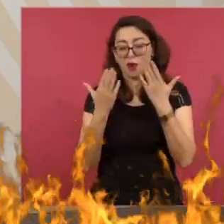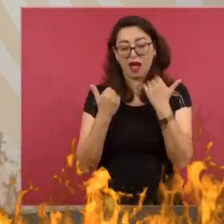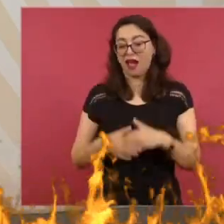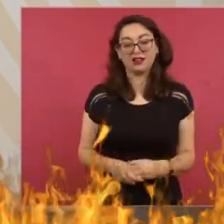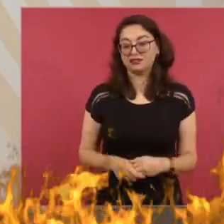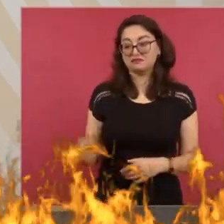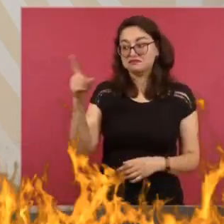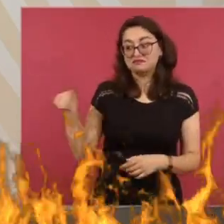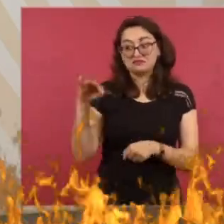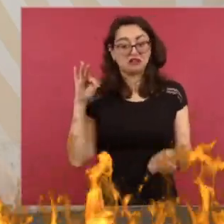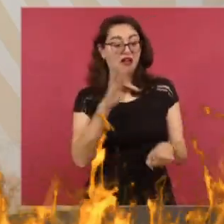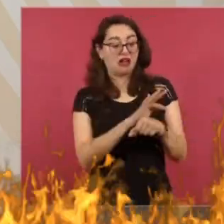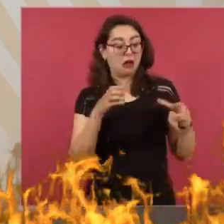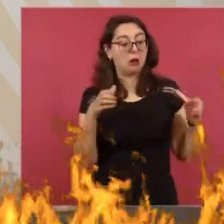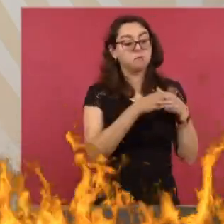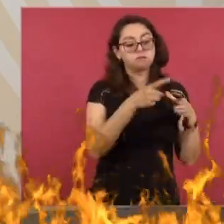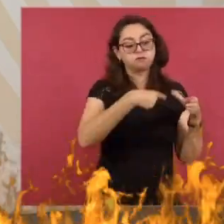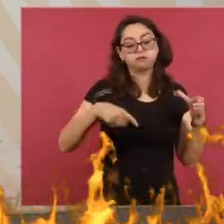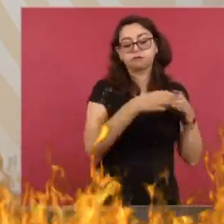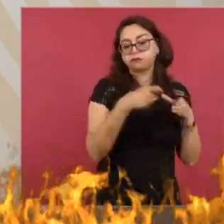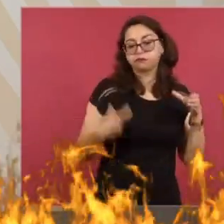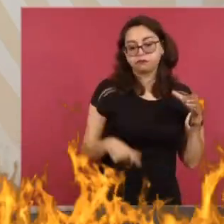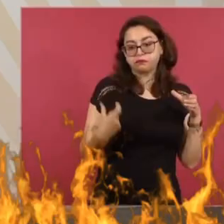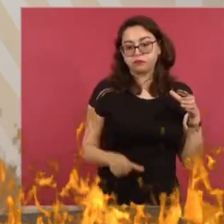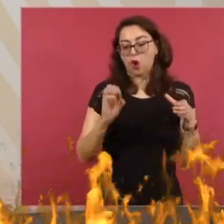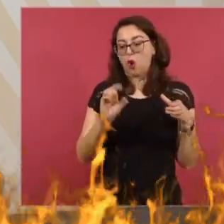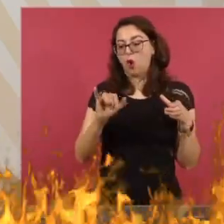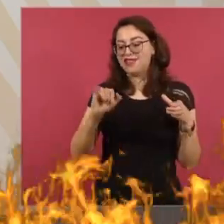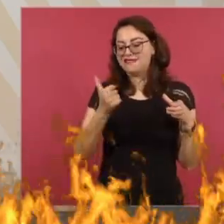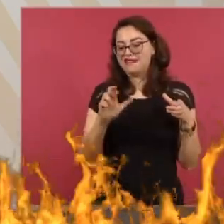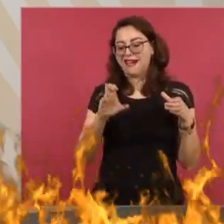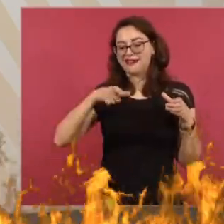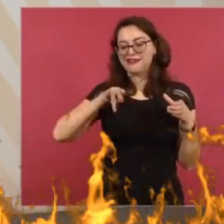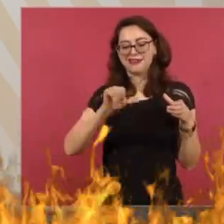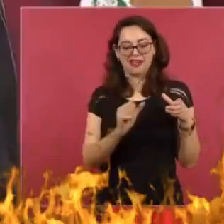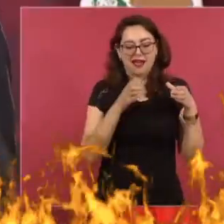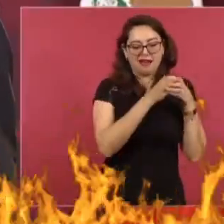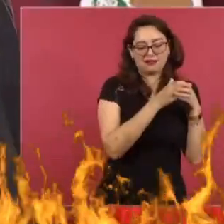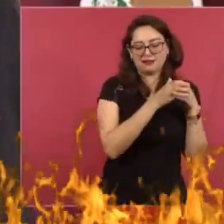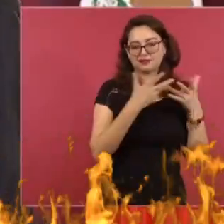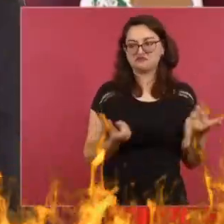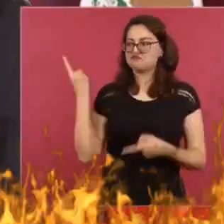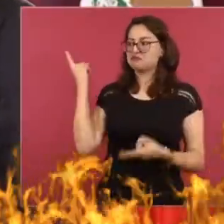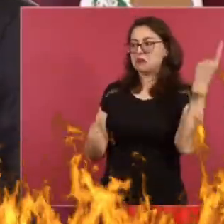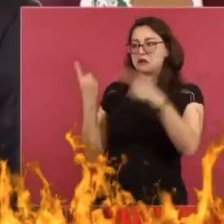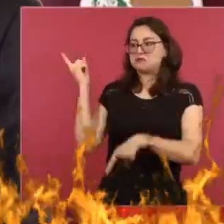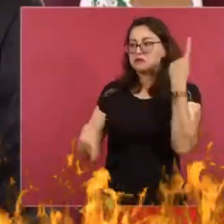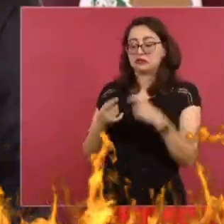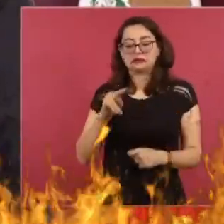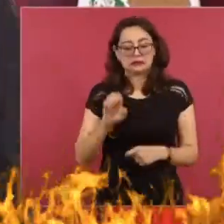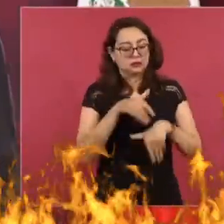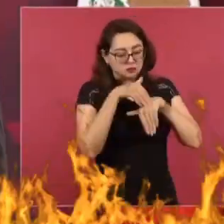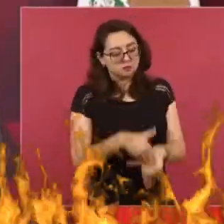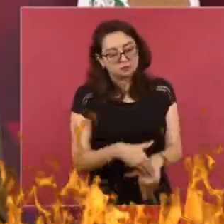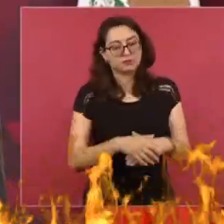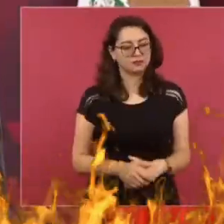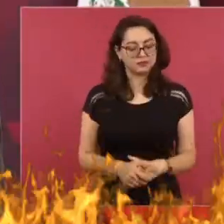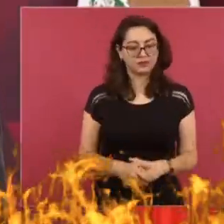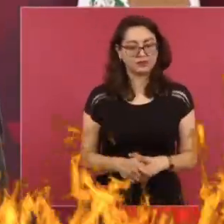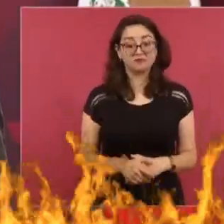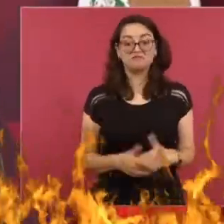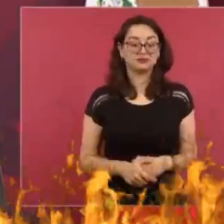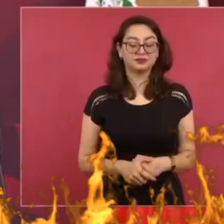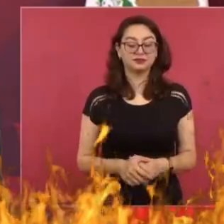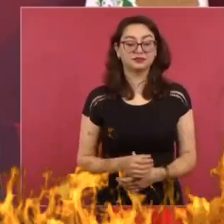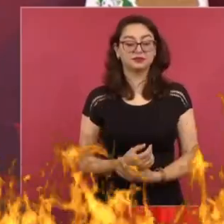la que mandaba en México, con fachada de democracia. El INE estaba tomado por esa oligarquía.